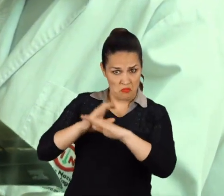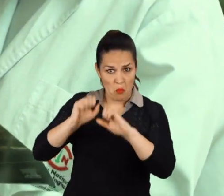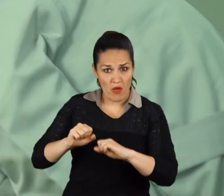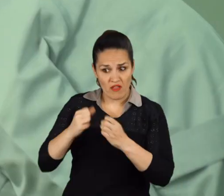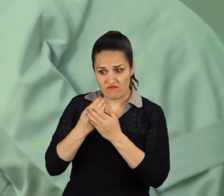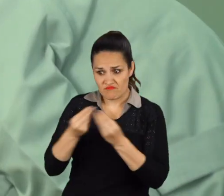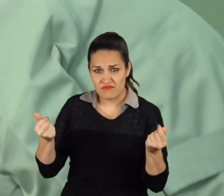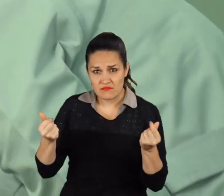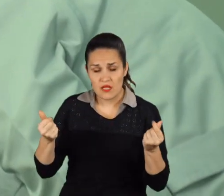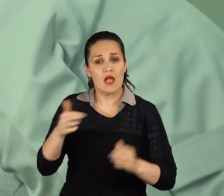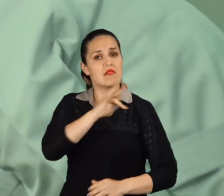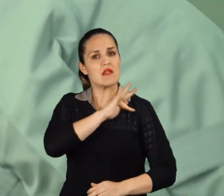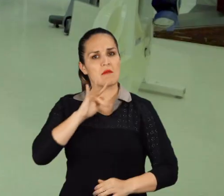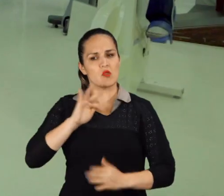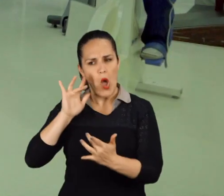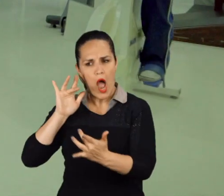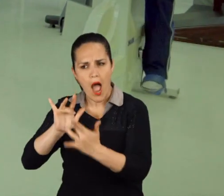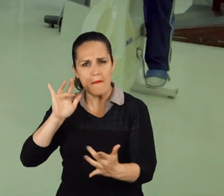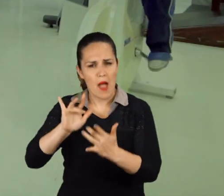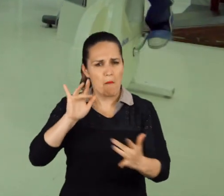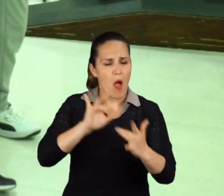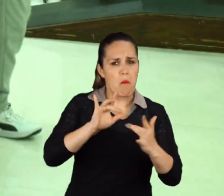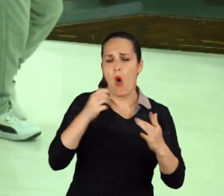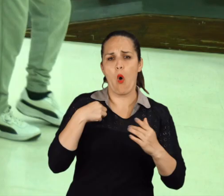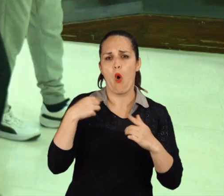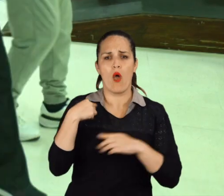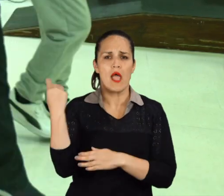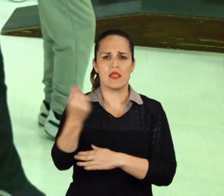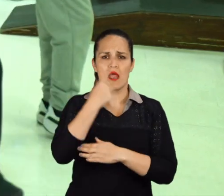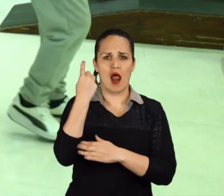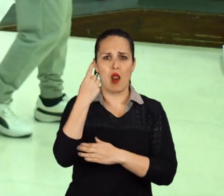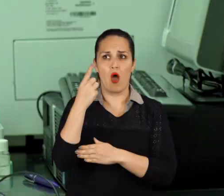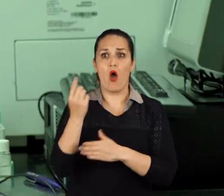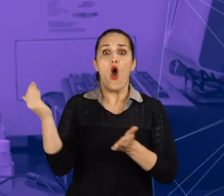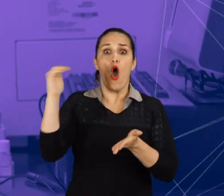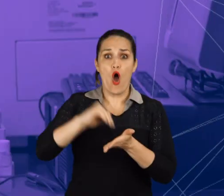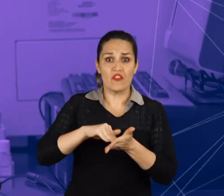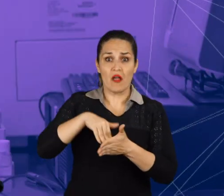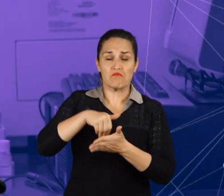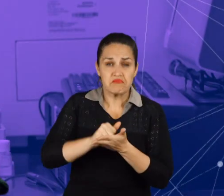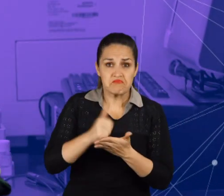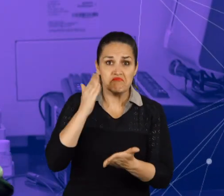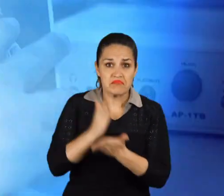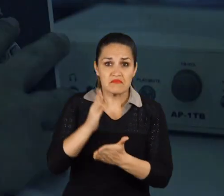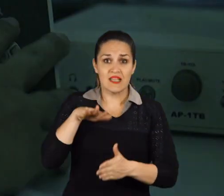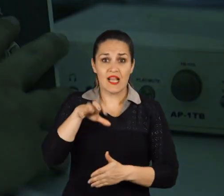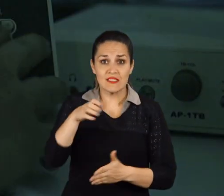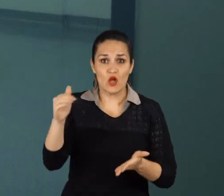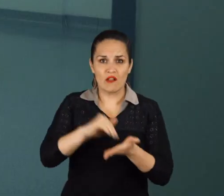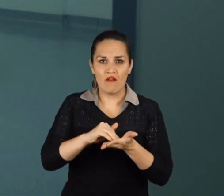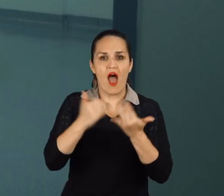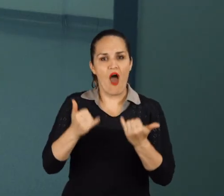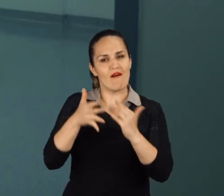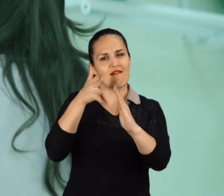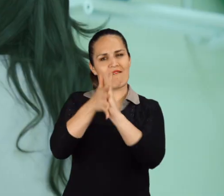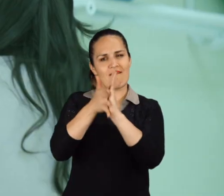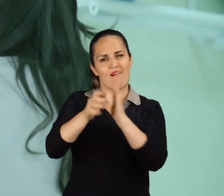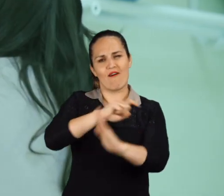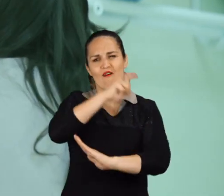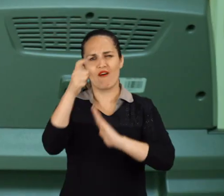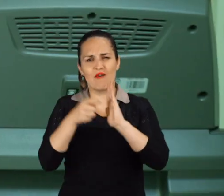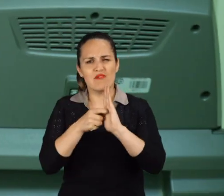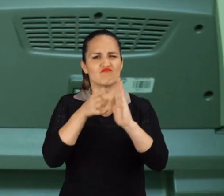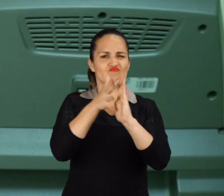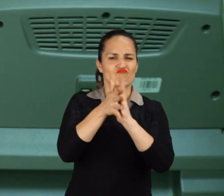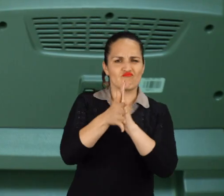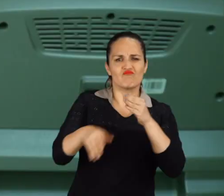puede prevenir? ¿El tratamiento debe ser personalizado? ¿Volveré a recaer? Acompáñenme a derribar mitos, conocer innovaciones,